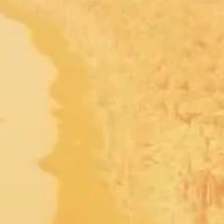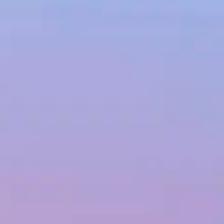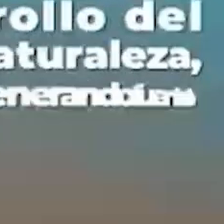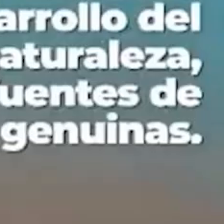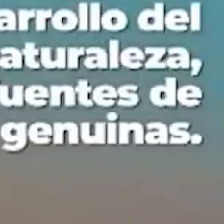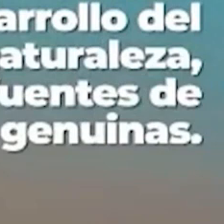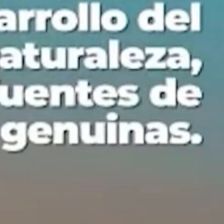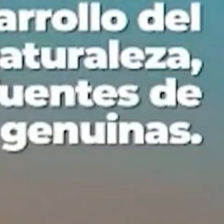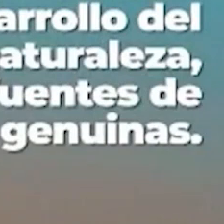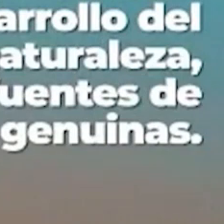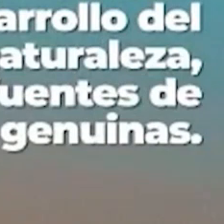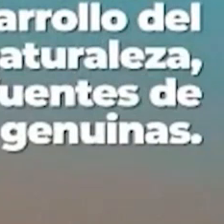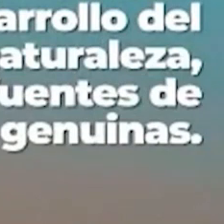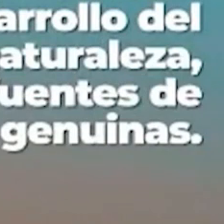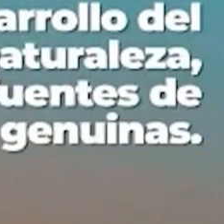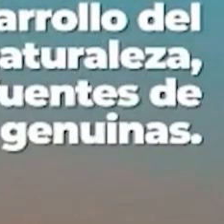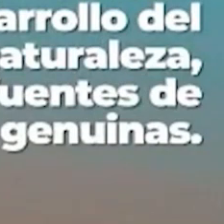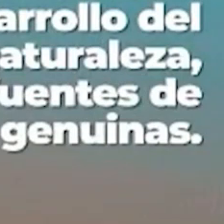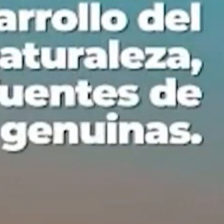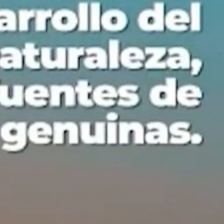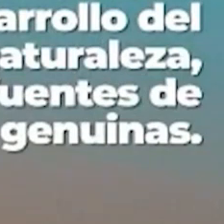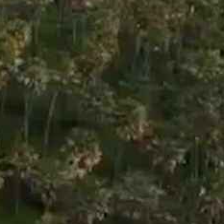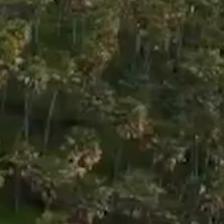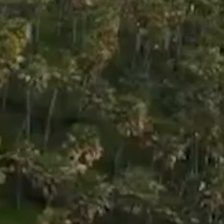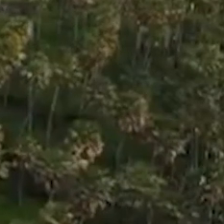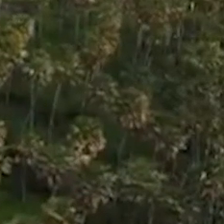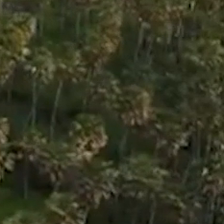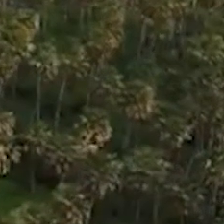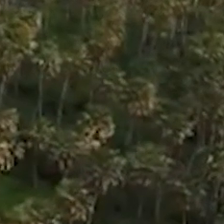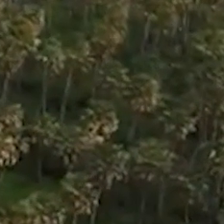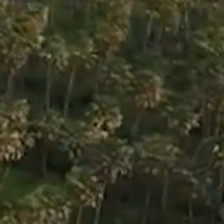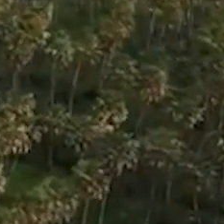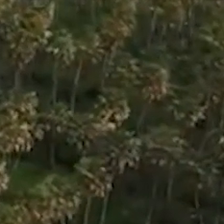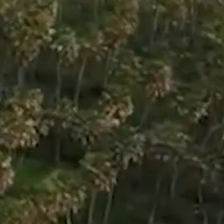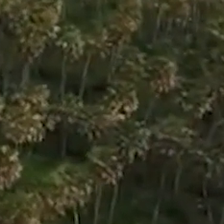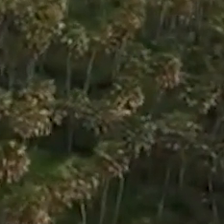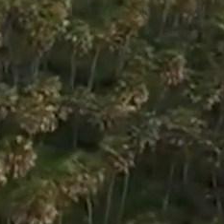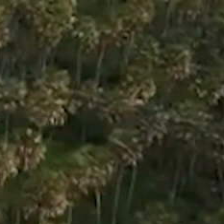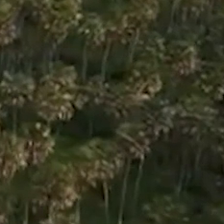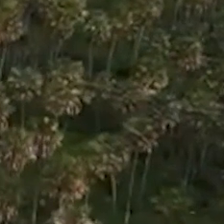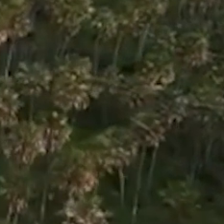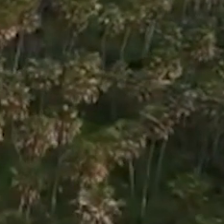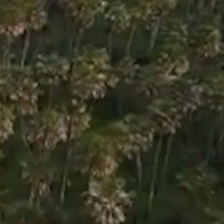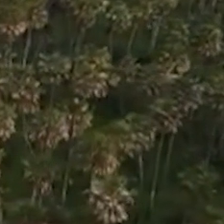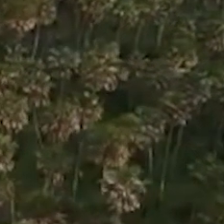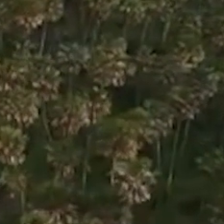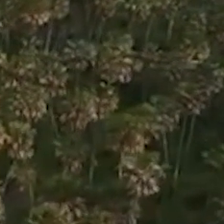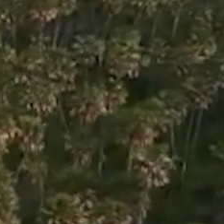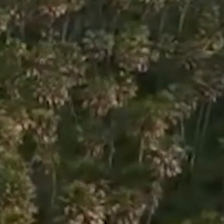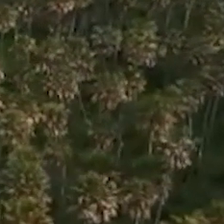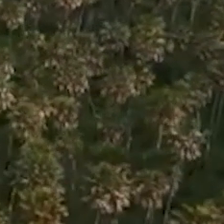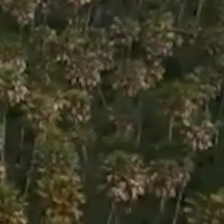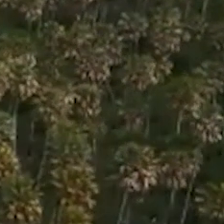del Chaco. Y con mucho orgullo decir que pertenezco a la provincia que